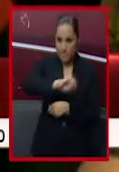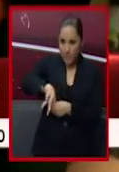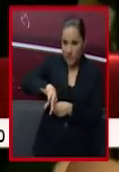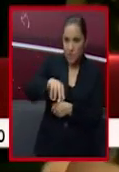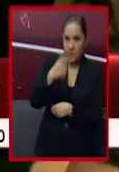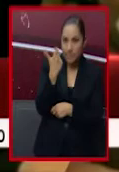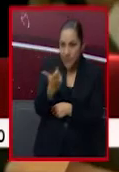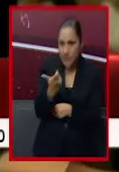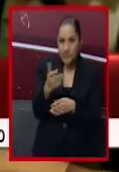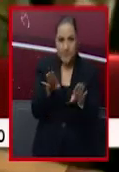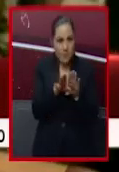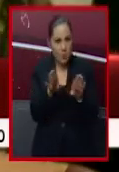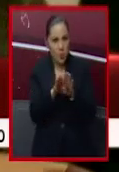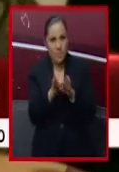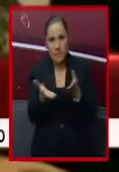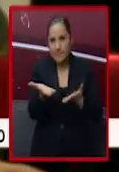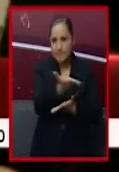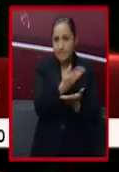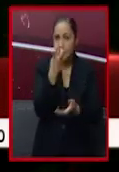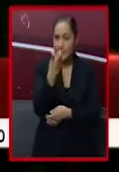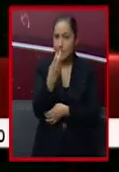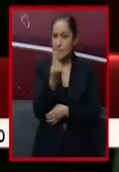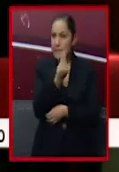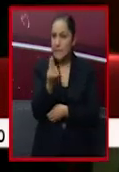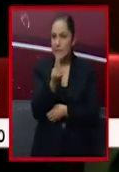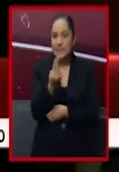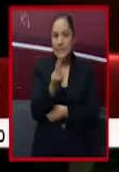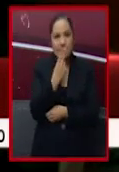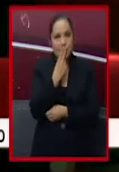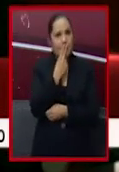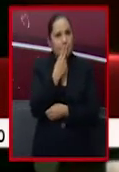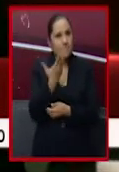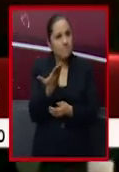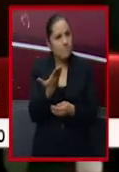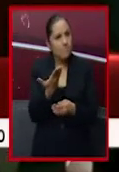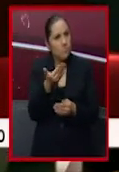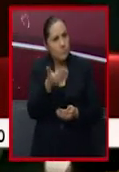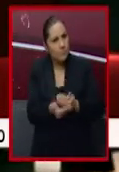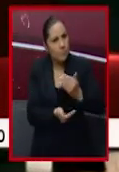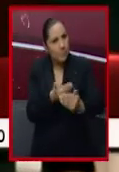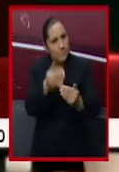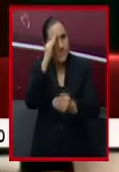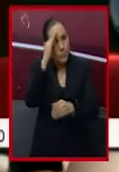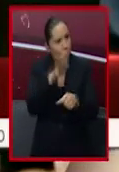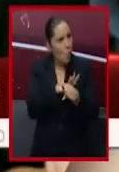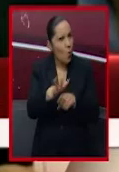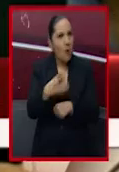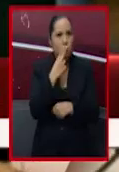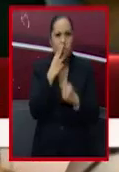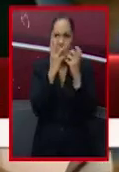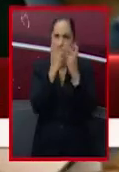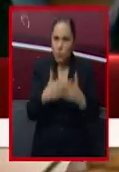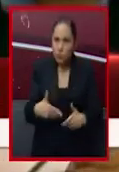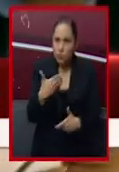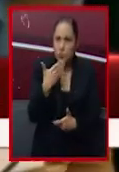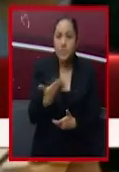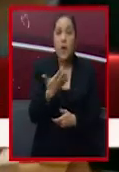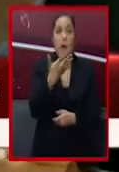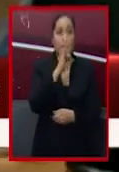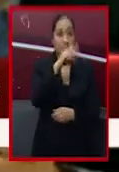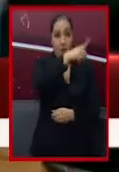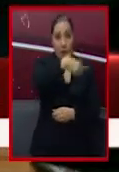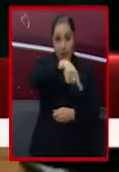útil nos sería para fortalecer desde procesos de envío de remesas hasta procesos de acceso a productos